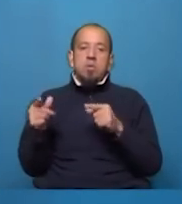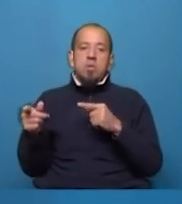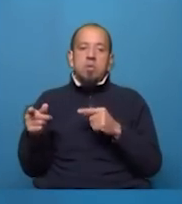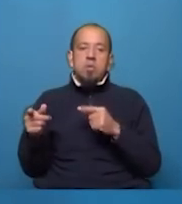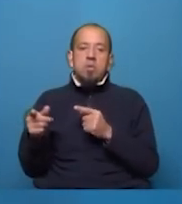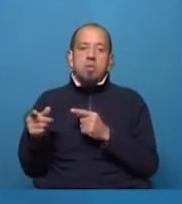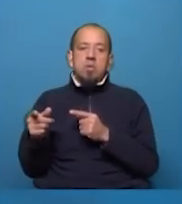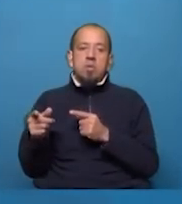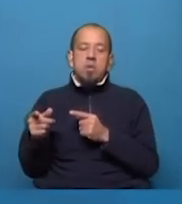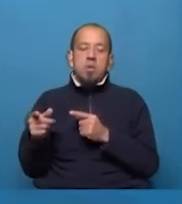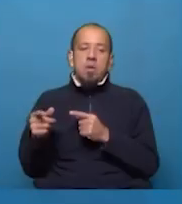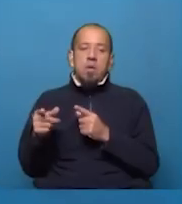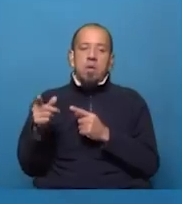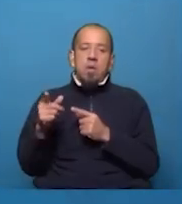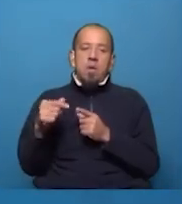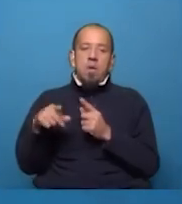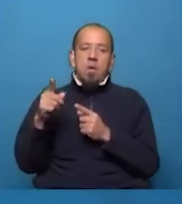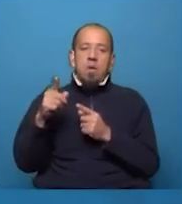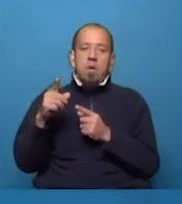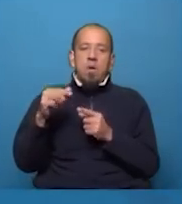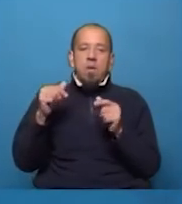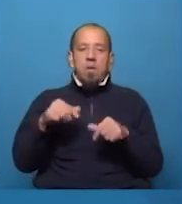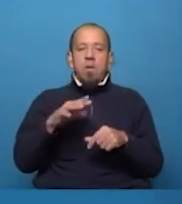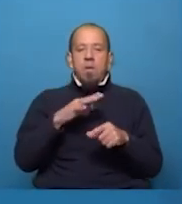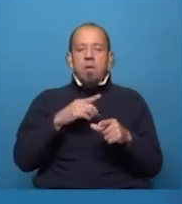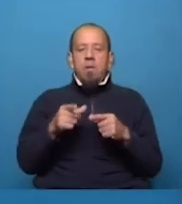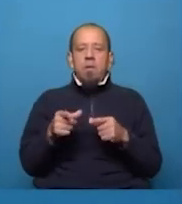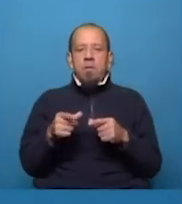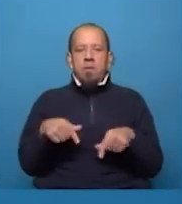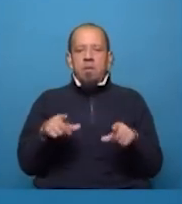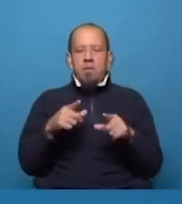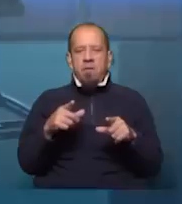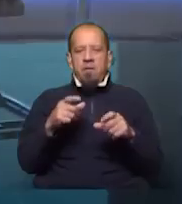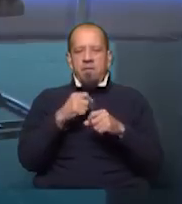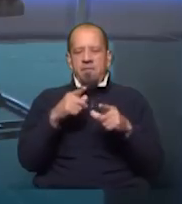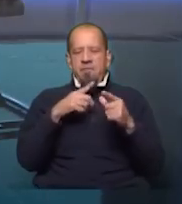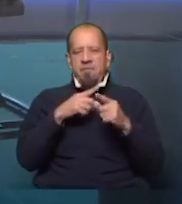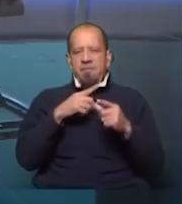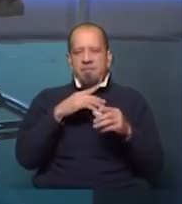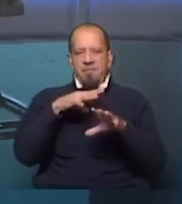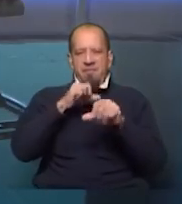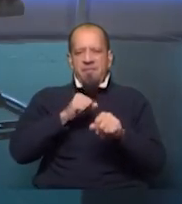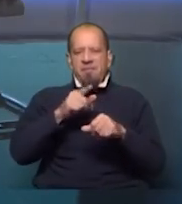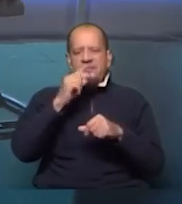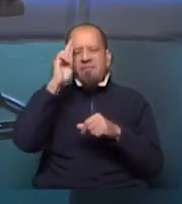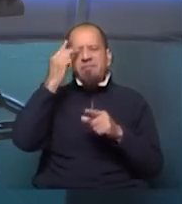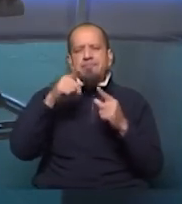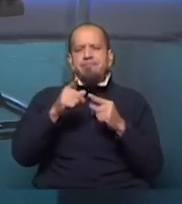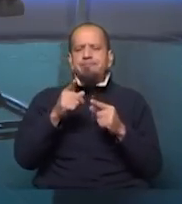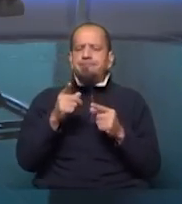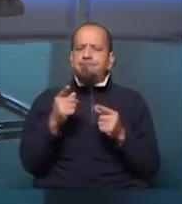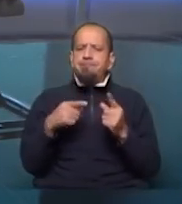en tal islita nosotros acá tuvimos operaciones de lavado que se compraba una propiedad en Uruguay